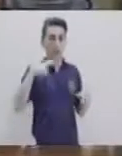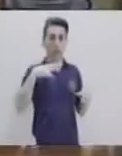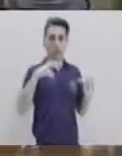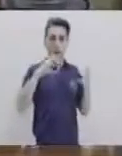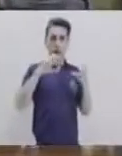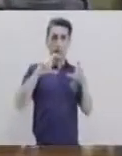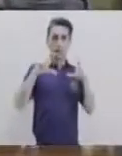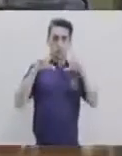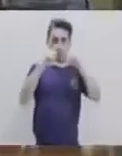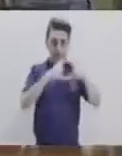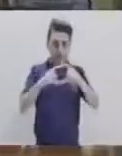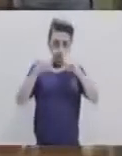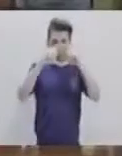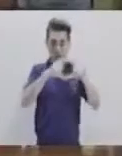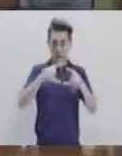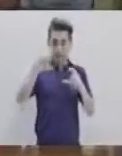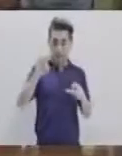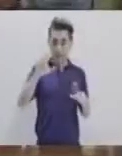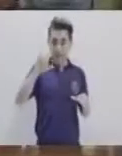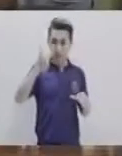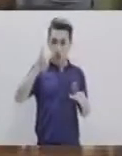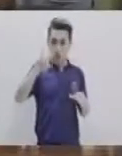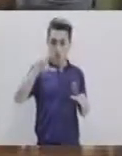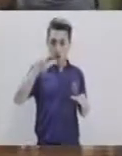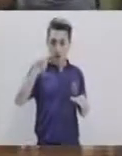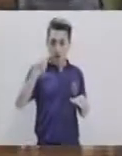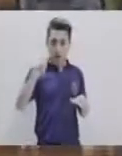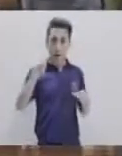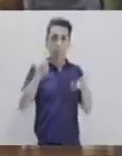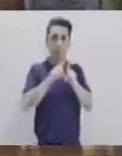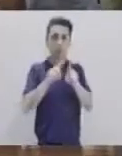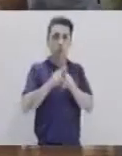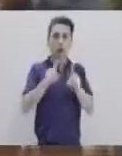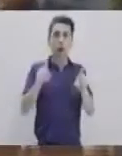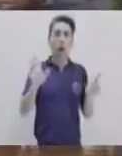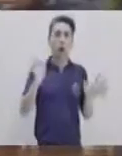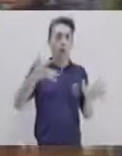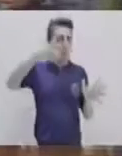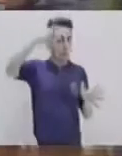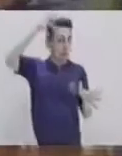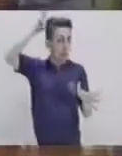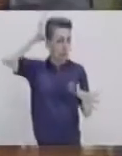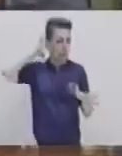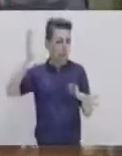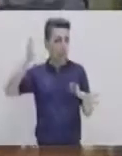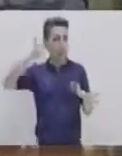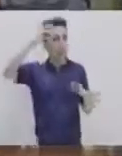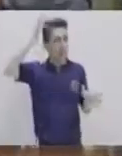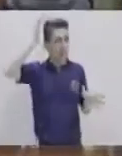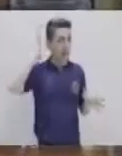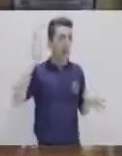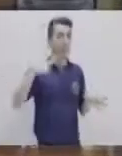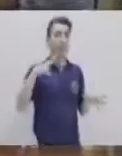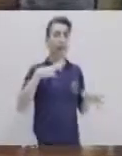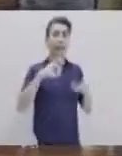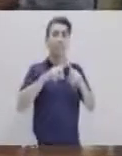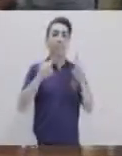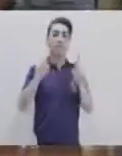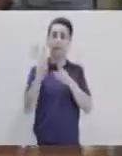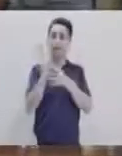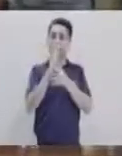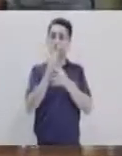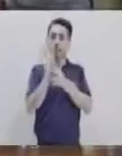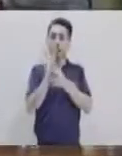algunas células que actúan casi como un peine, que tienen diferentes cabellos